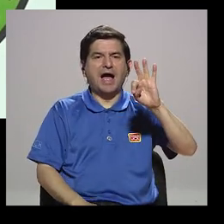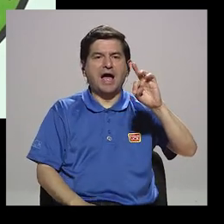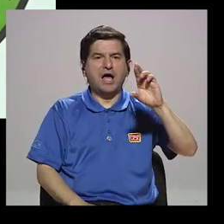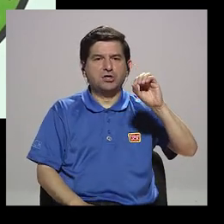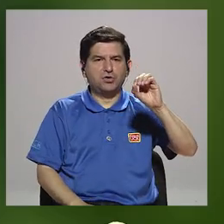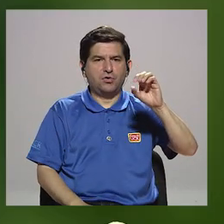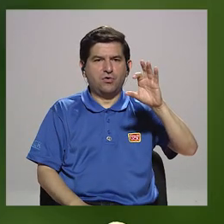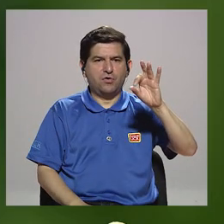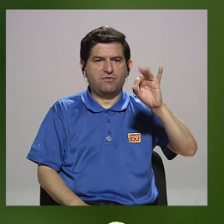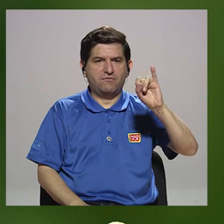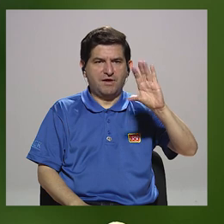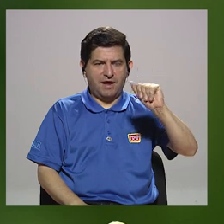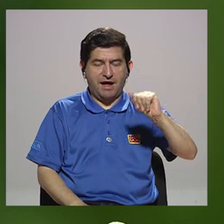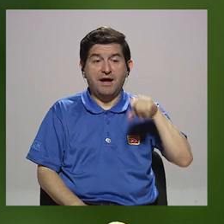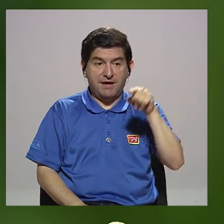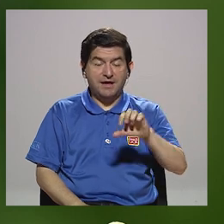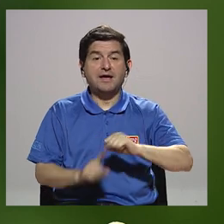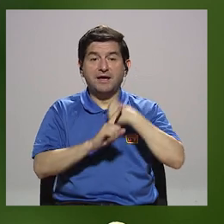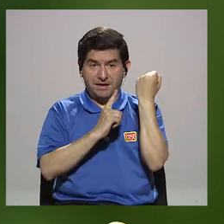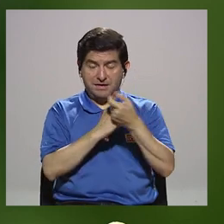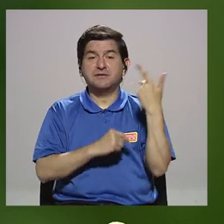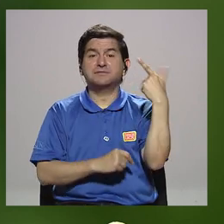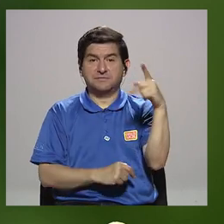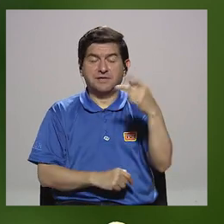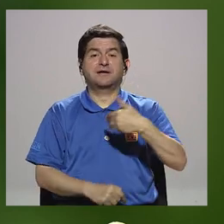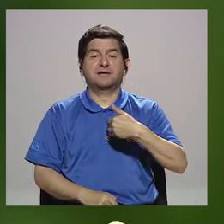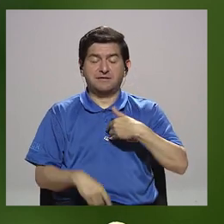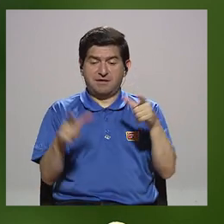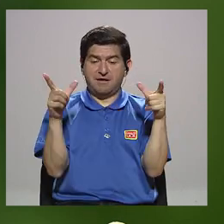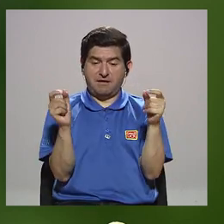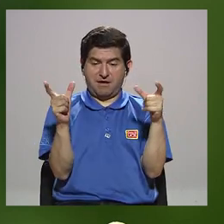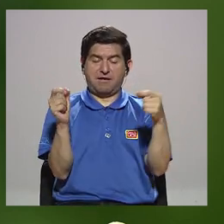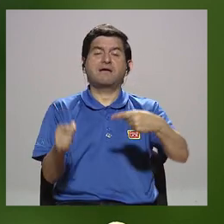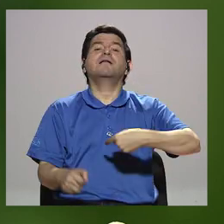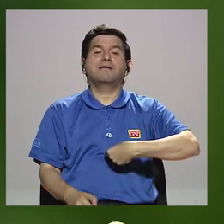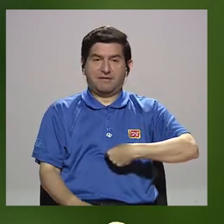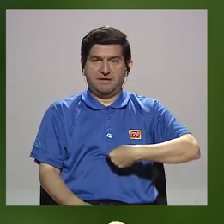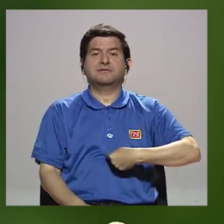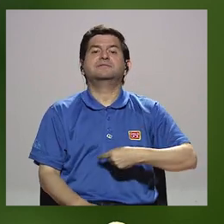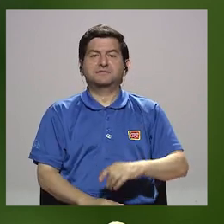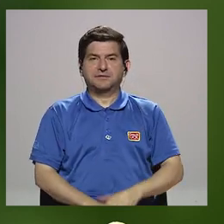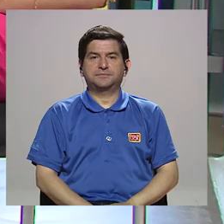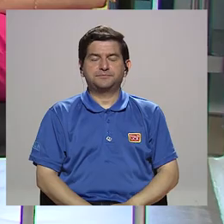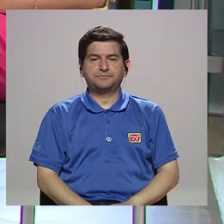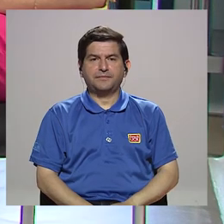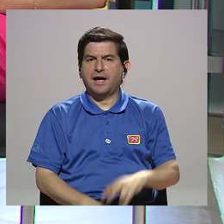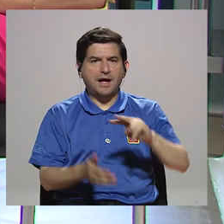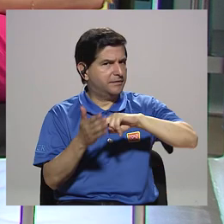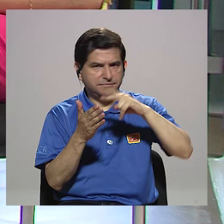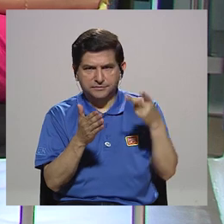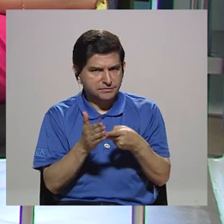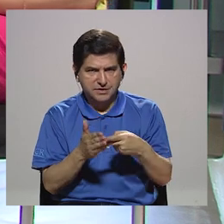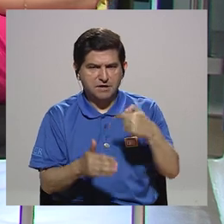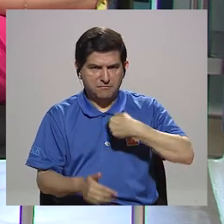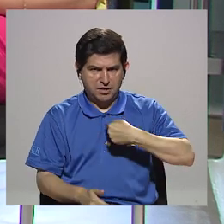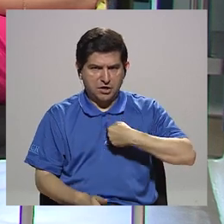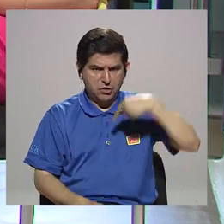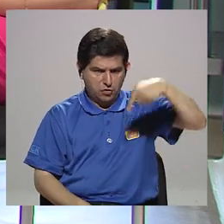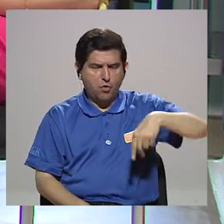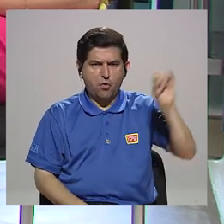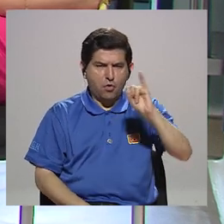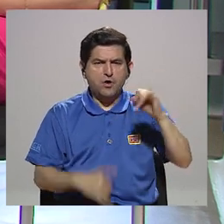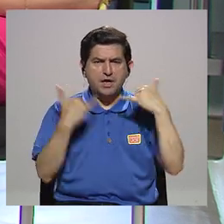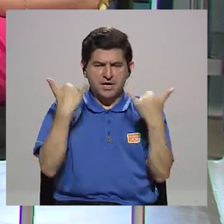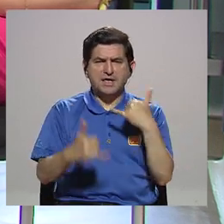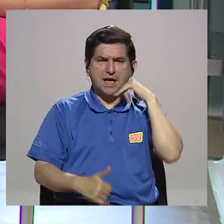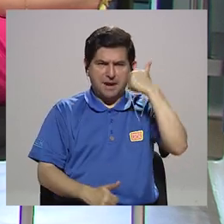atrófica. Y ese es el verdadero factor de riesgo del cáncer de estómago. Claro, no creas que hoy me infecto y